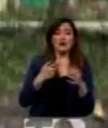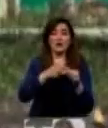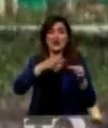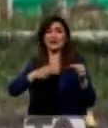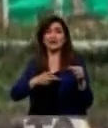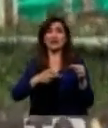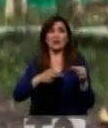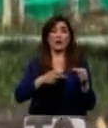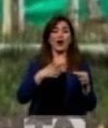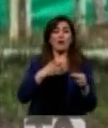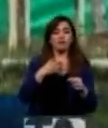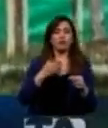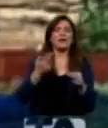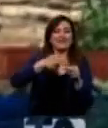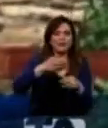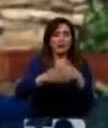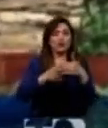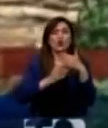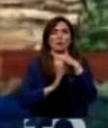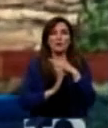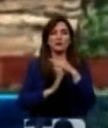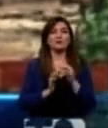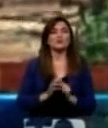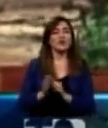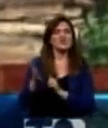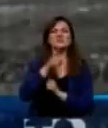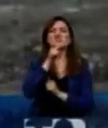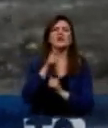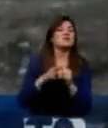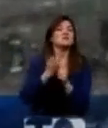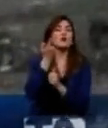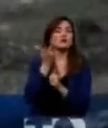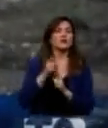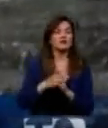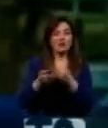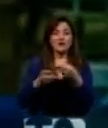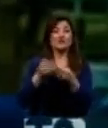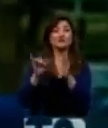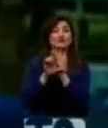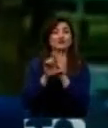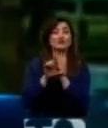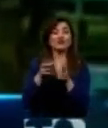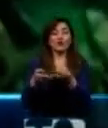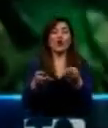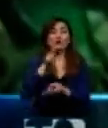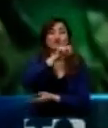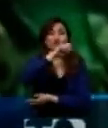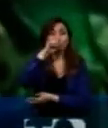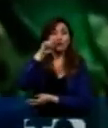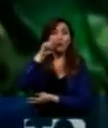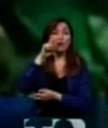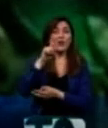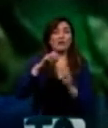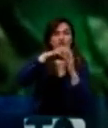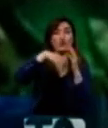El gobierno colombiano, por su parte, vincula a las disidencias principalmente al negocio ilícito del narcotráfico y de la